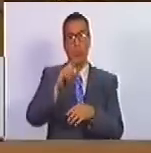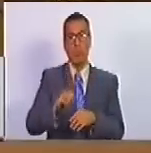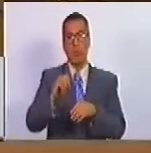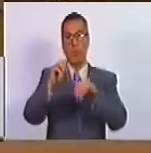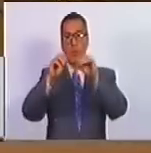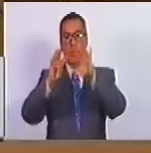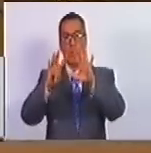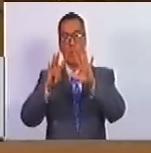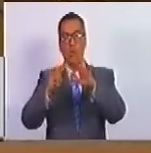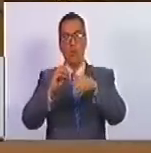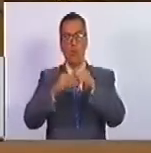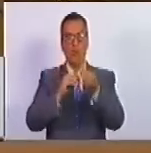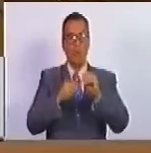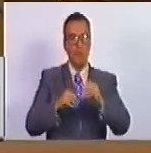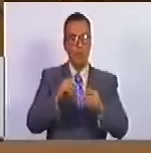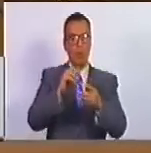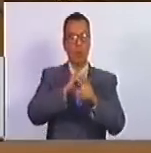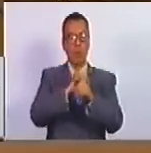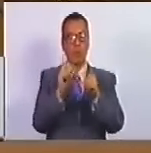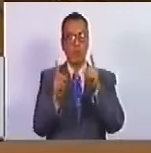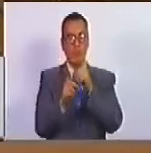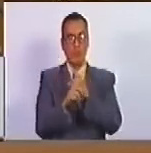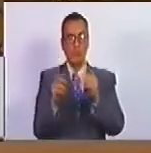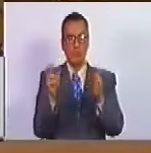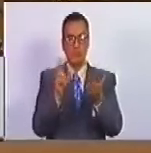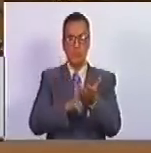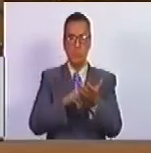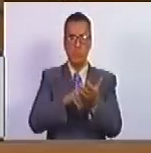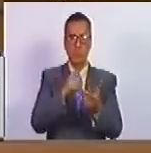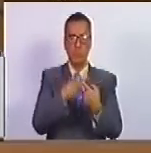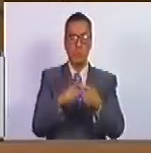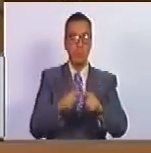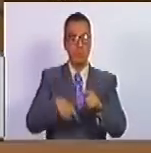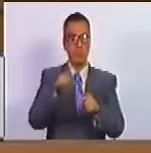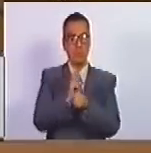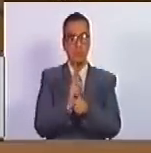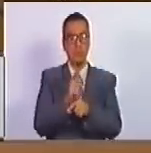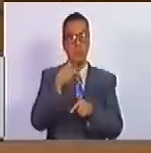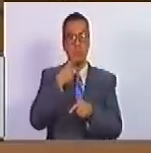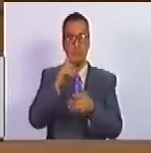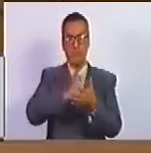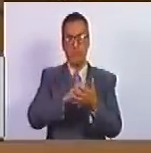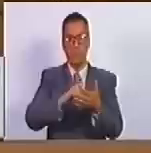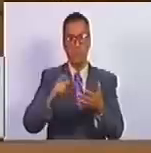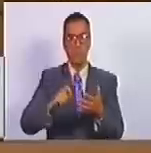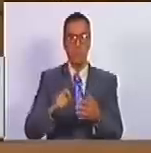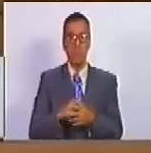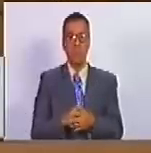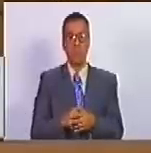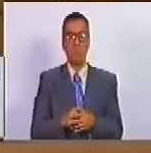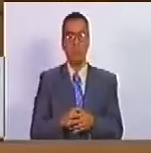décimo noveno. Se propone aprobar sin modificación la disposición transitoria única, la cual queda redactada en los